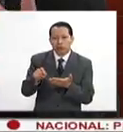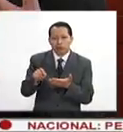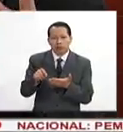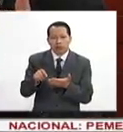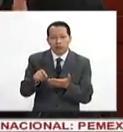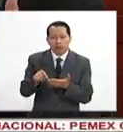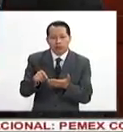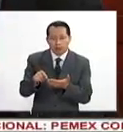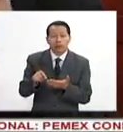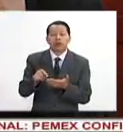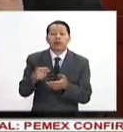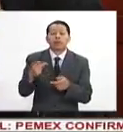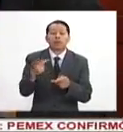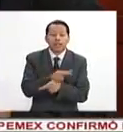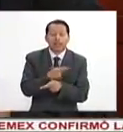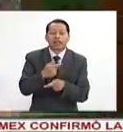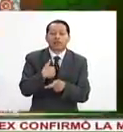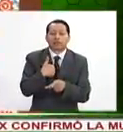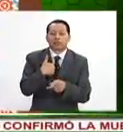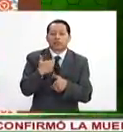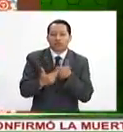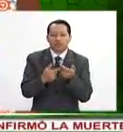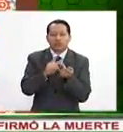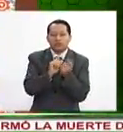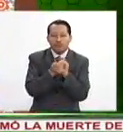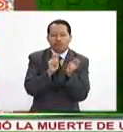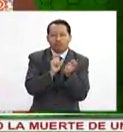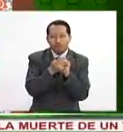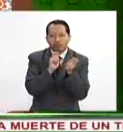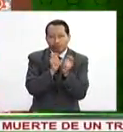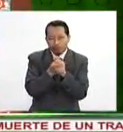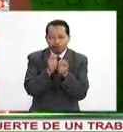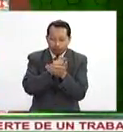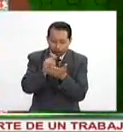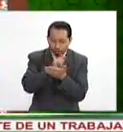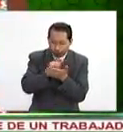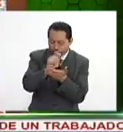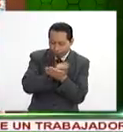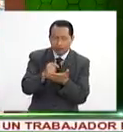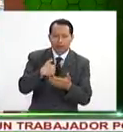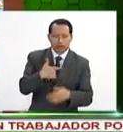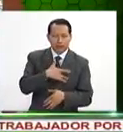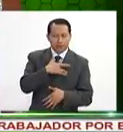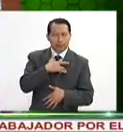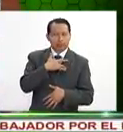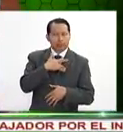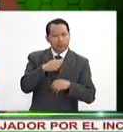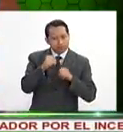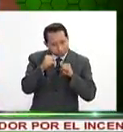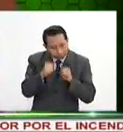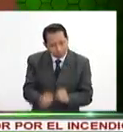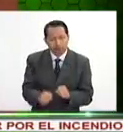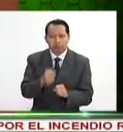ya fui haciendo las traducciones y me fue dando seguridad, me fue